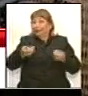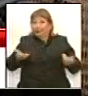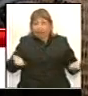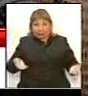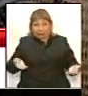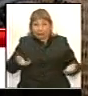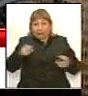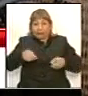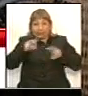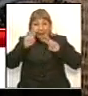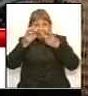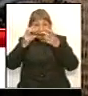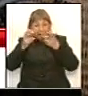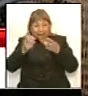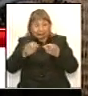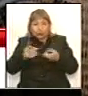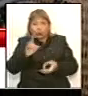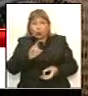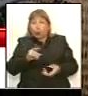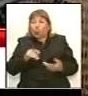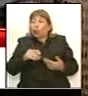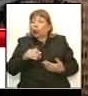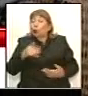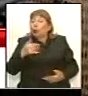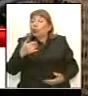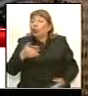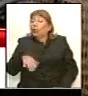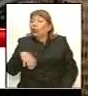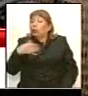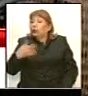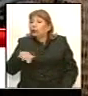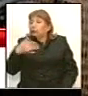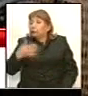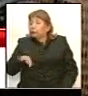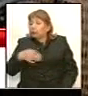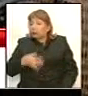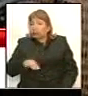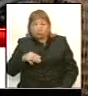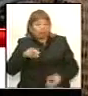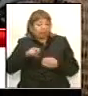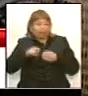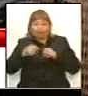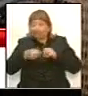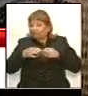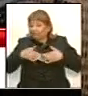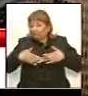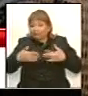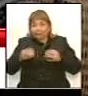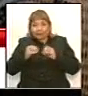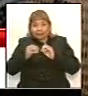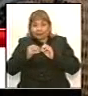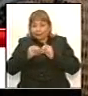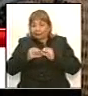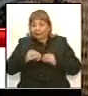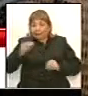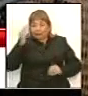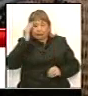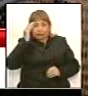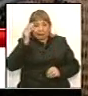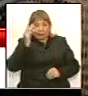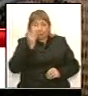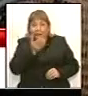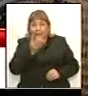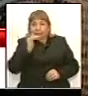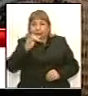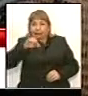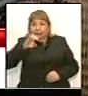al tema de gestión de riesgos, es un problema que ningún observatorio lo va a resolver. Yo saludo que el IGP haya